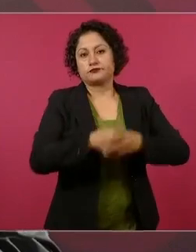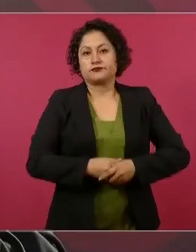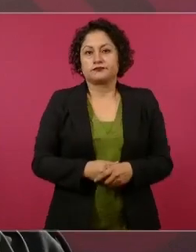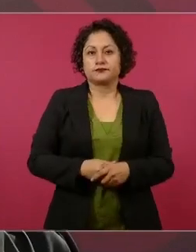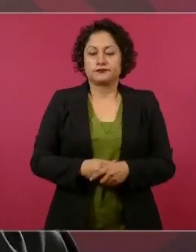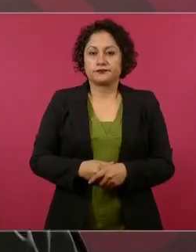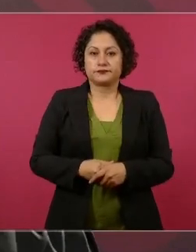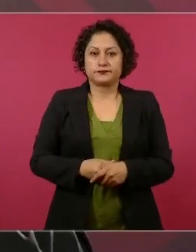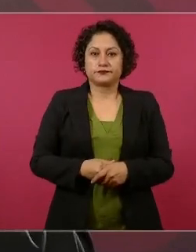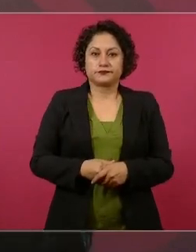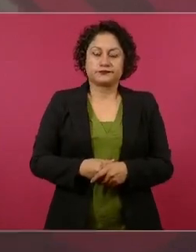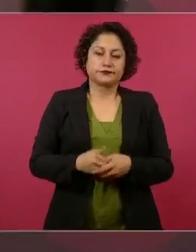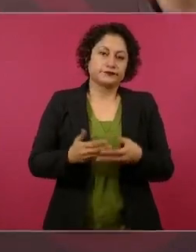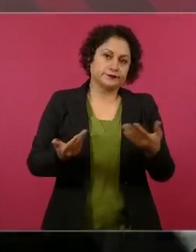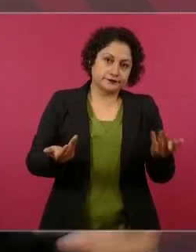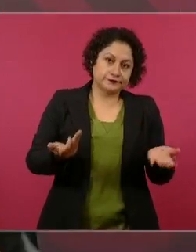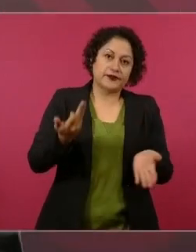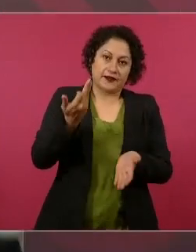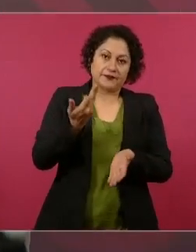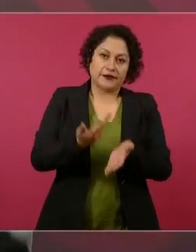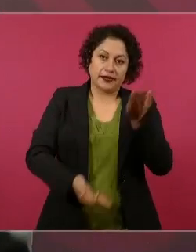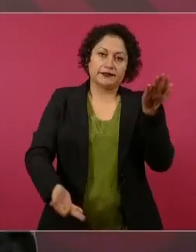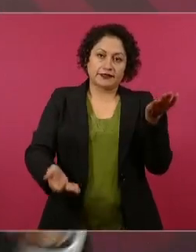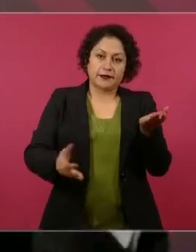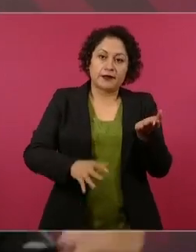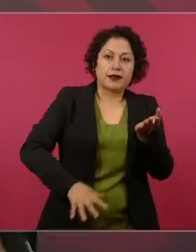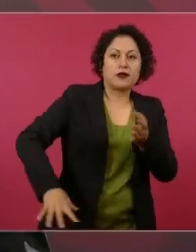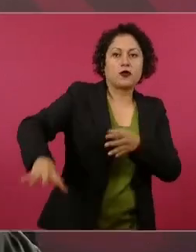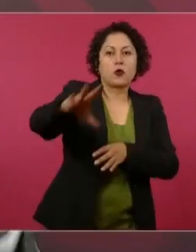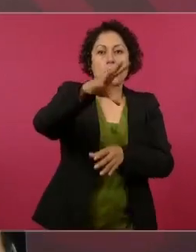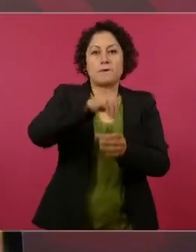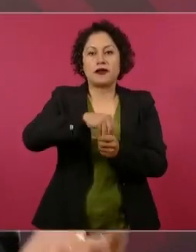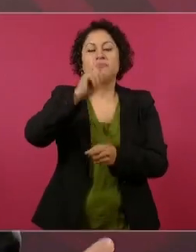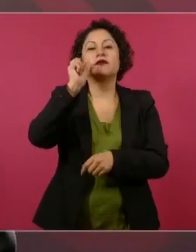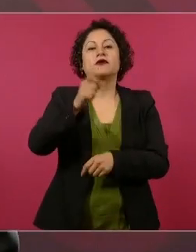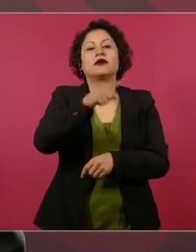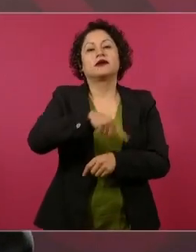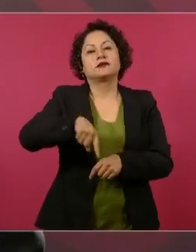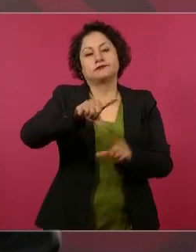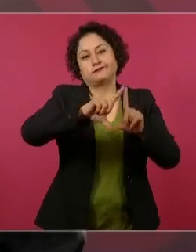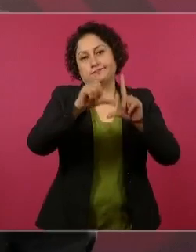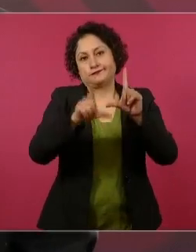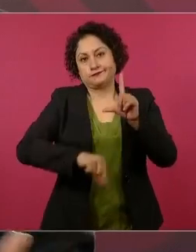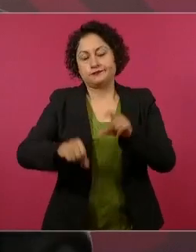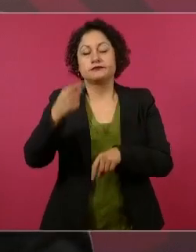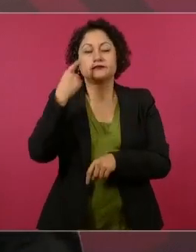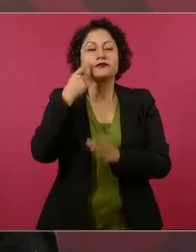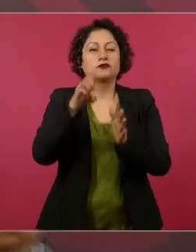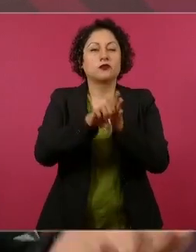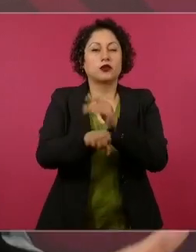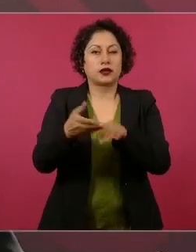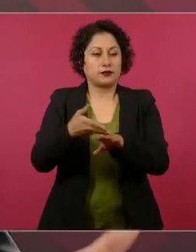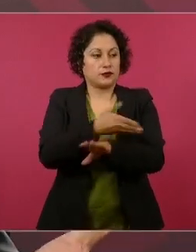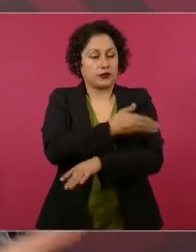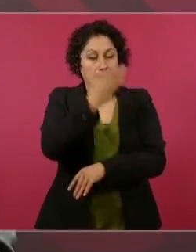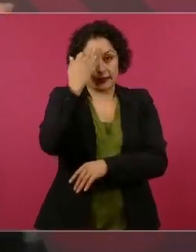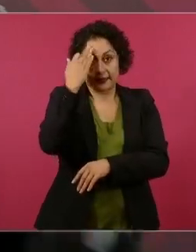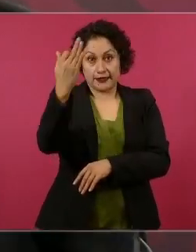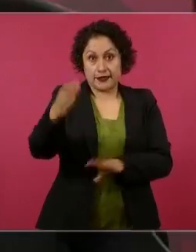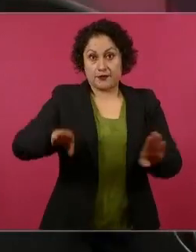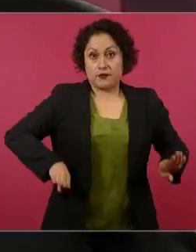Y no se pensaba en todo el país. Por ejemplo, durante el periodo neoliberal, los municipios de